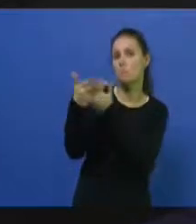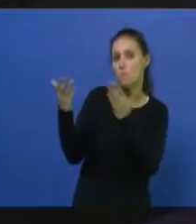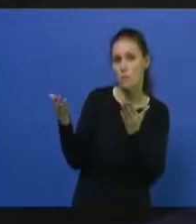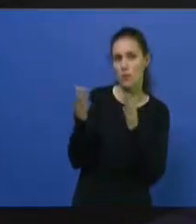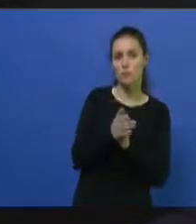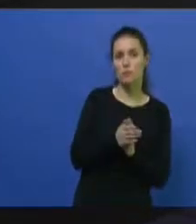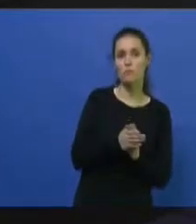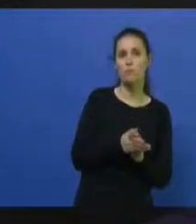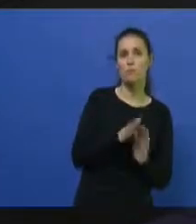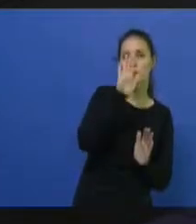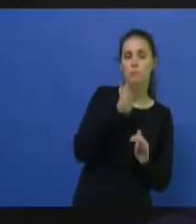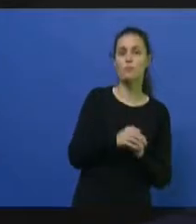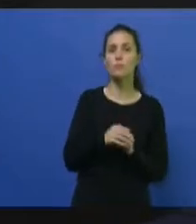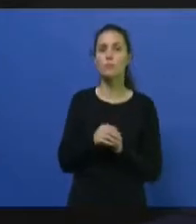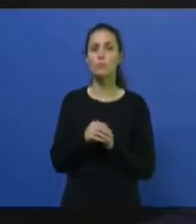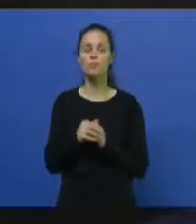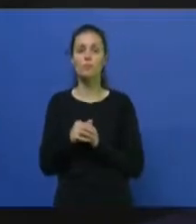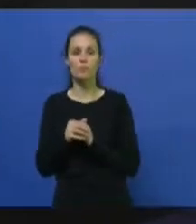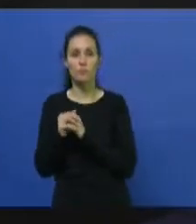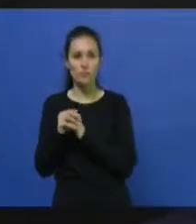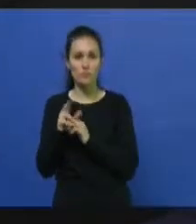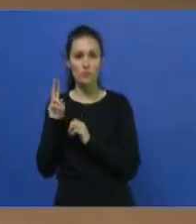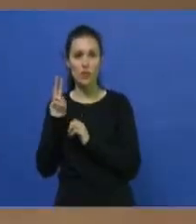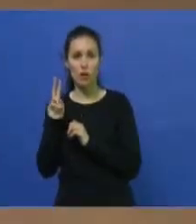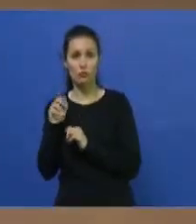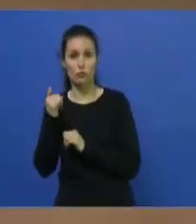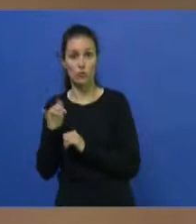levante la mano. ¿Tiene audio? ¿Querés que escuchemos? Ah, tiene audio, bueno, dale, dale.